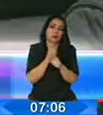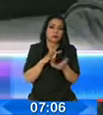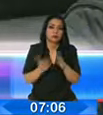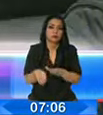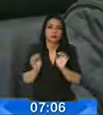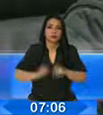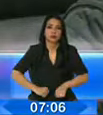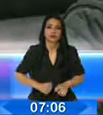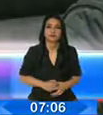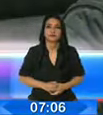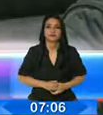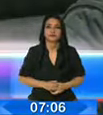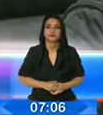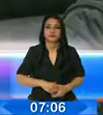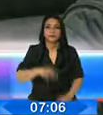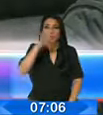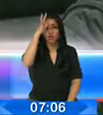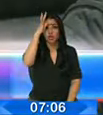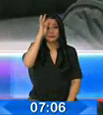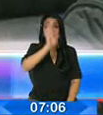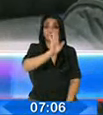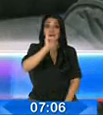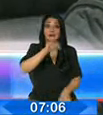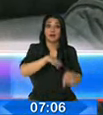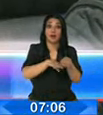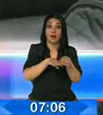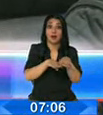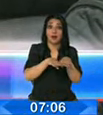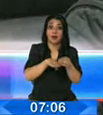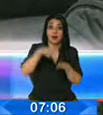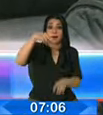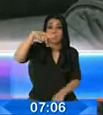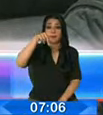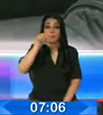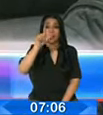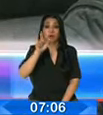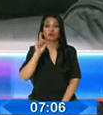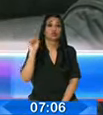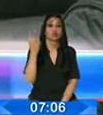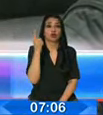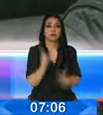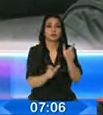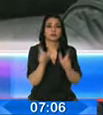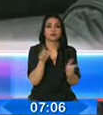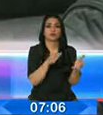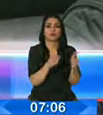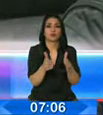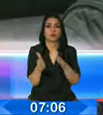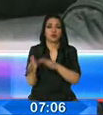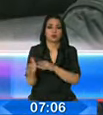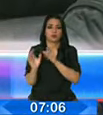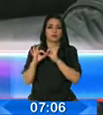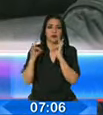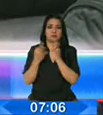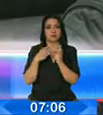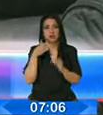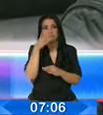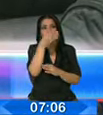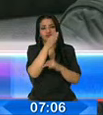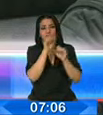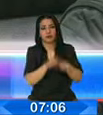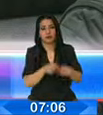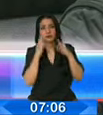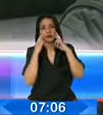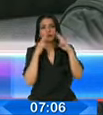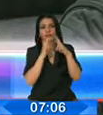solamente en el hospital san vicente de paúl estarán las personas fallecidas para que puedan igual acercarse hacer el